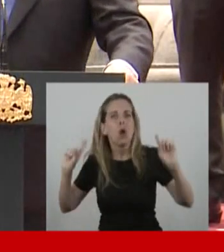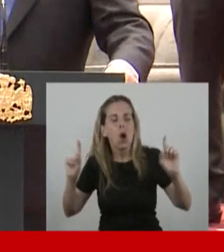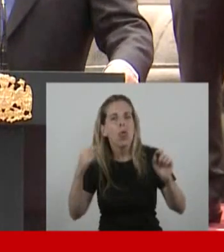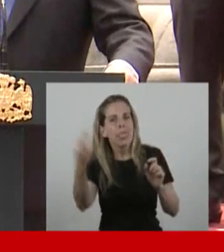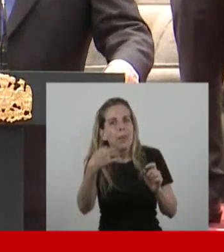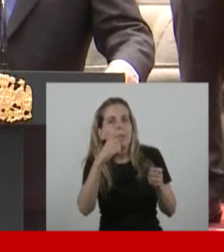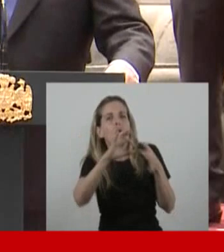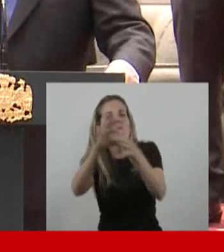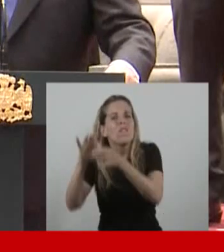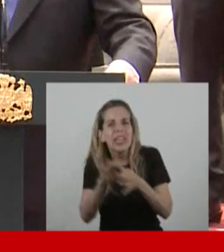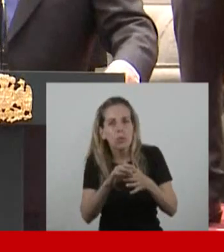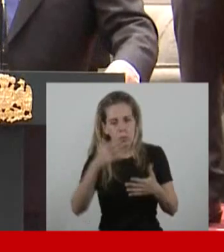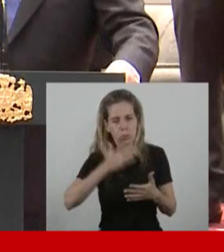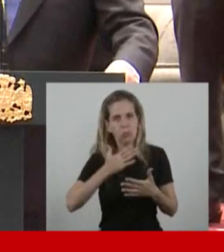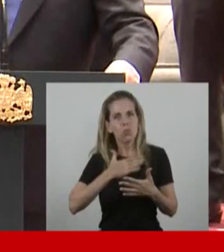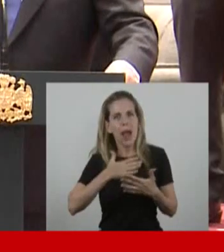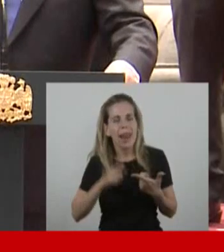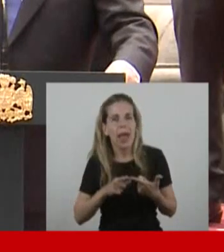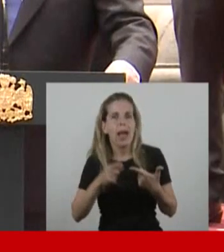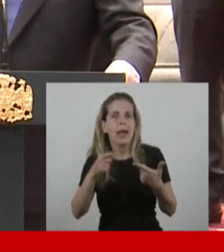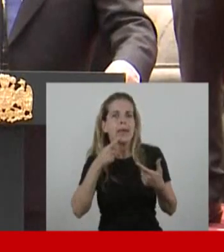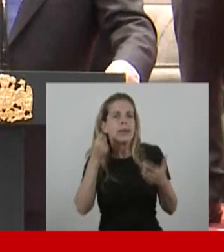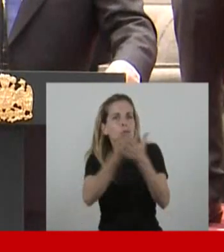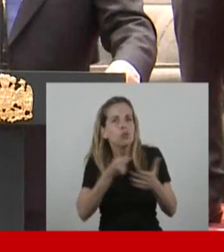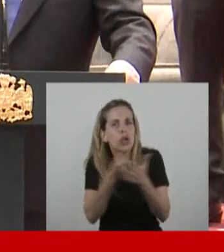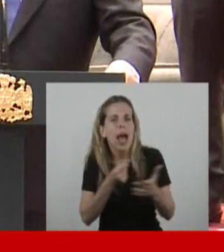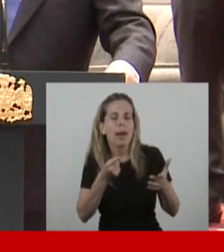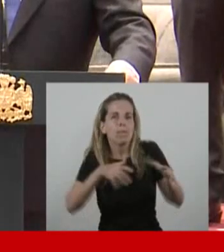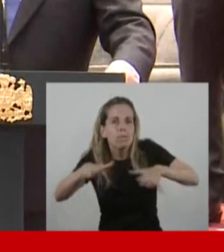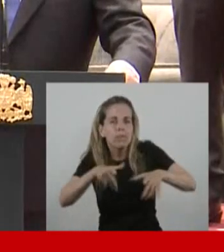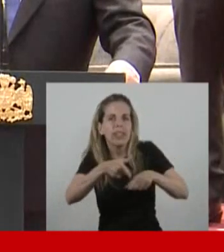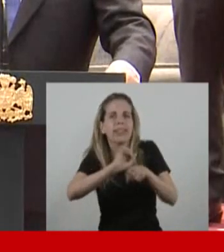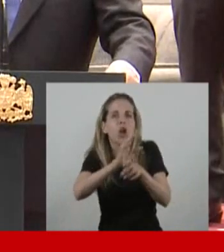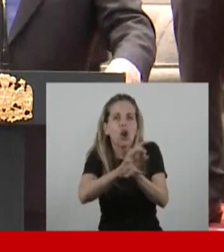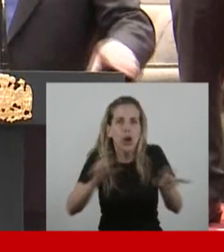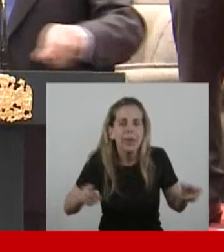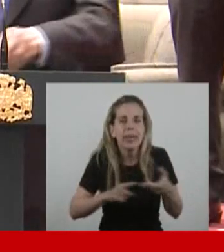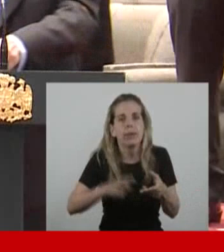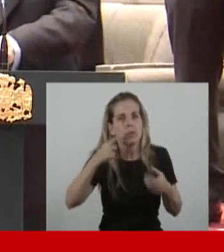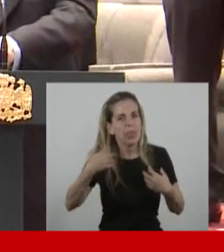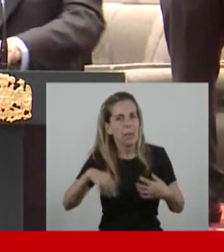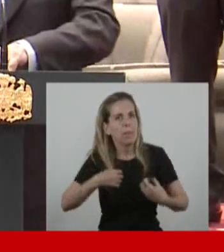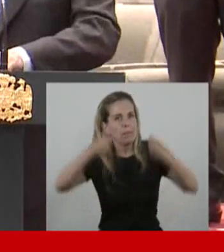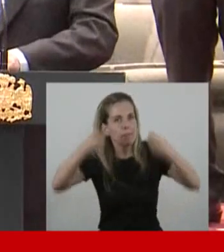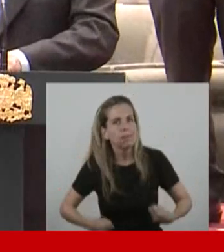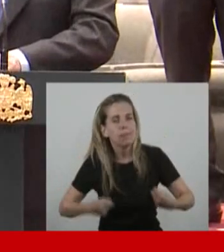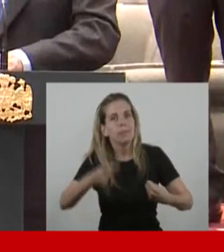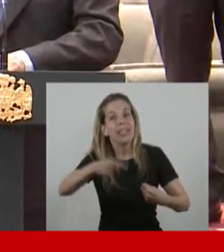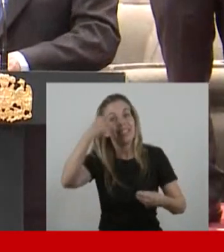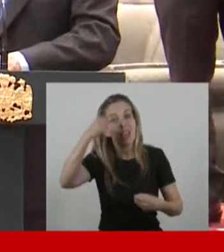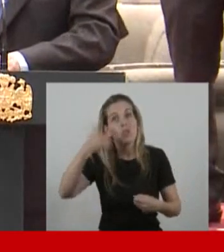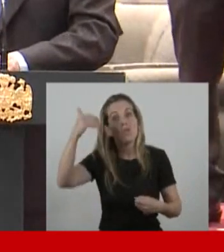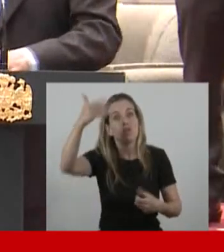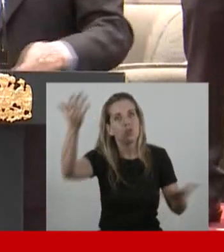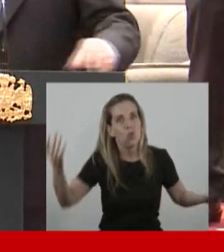humanamente, invencibles ante el virus, invencibles ante el futuro que se aproxima.